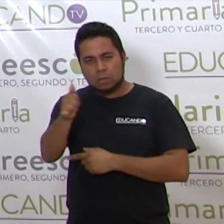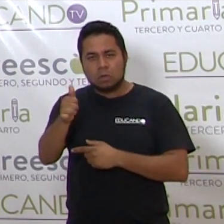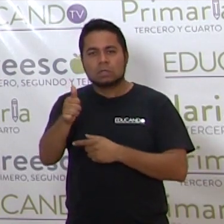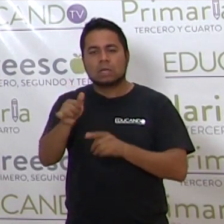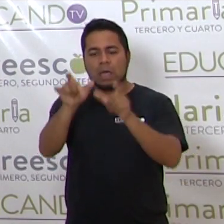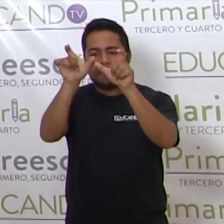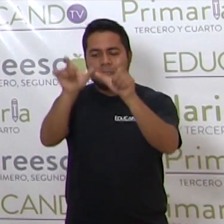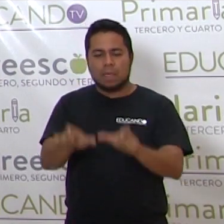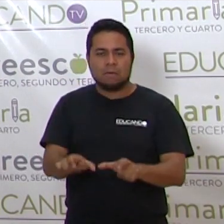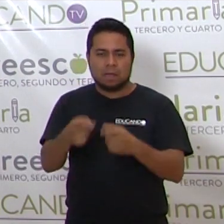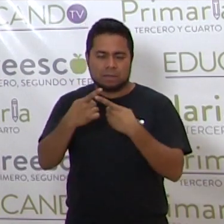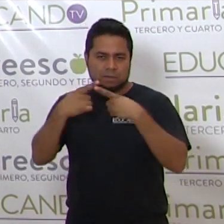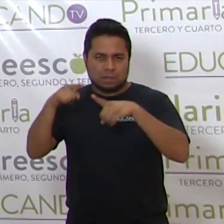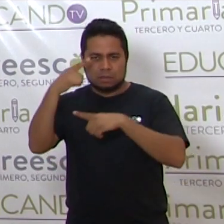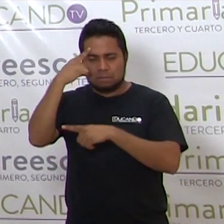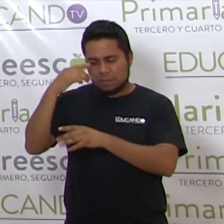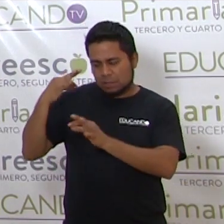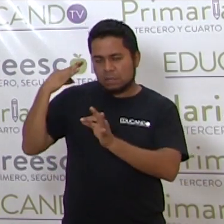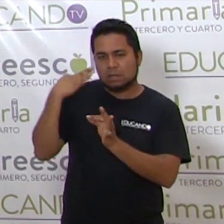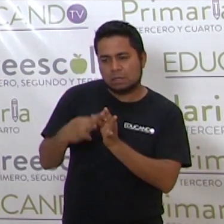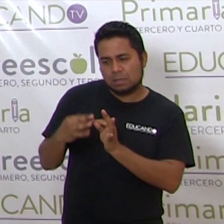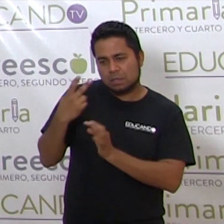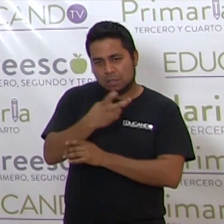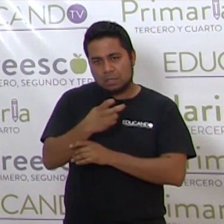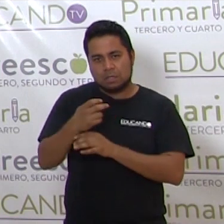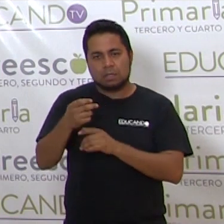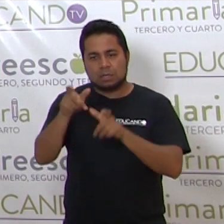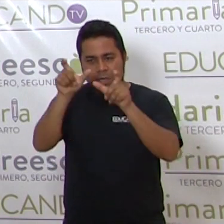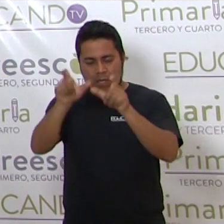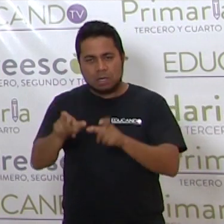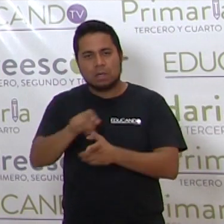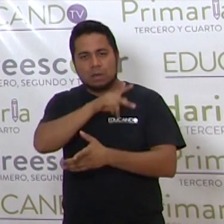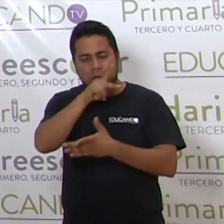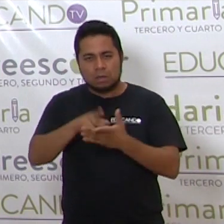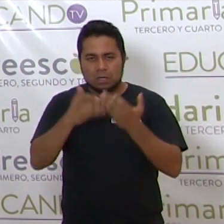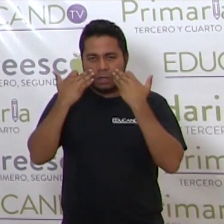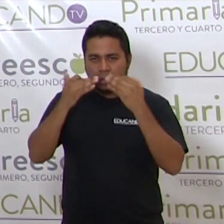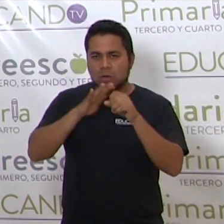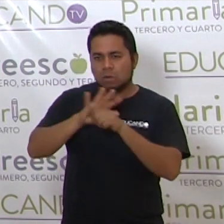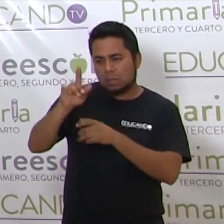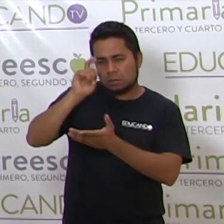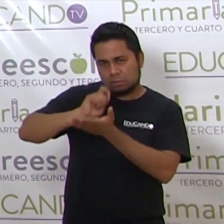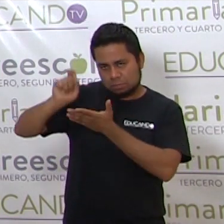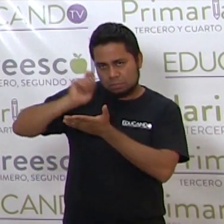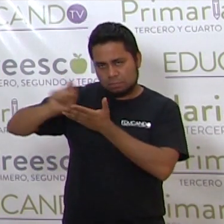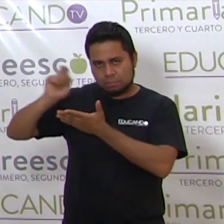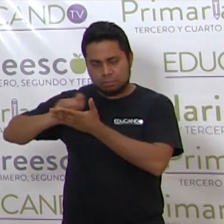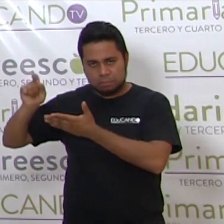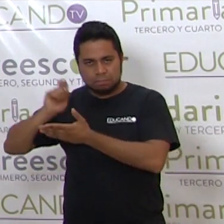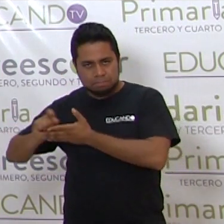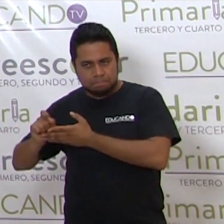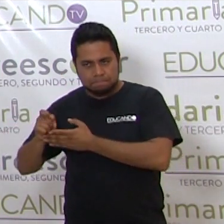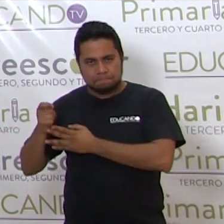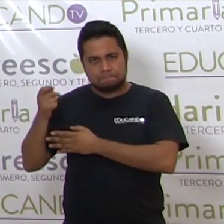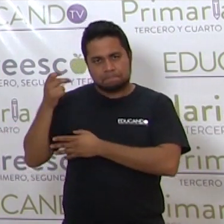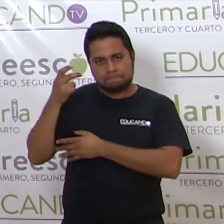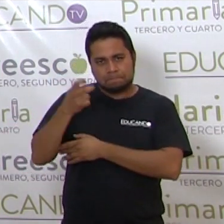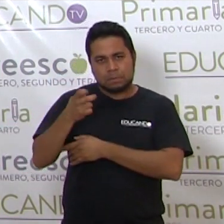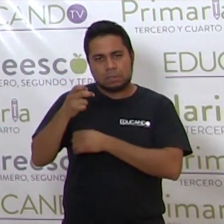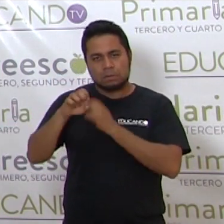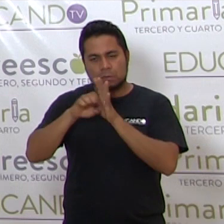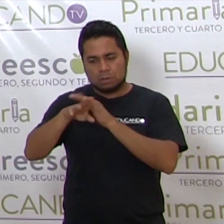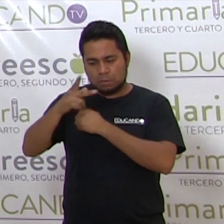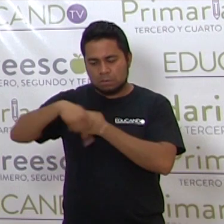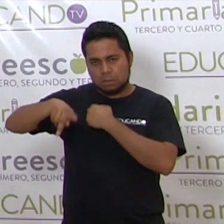bueno para para terminar esta tabla veamos otra vez la ortografía donde los países